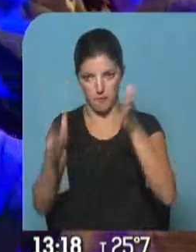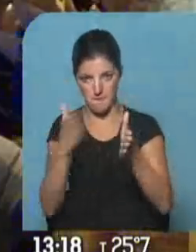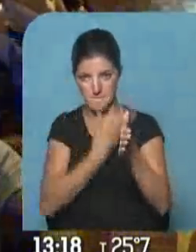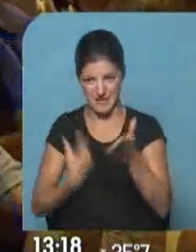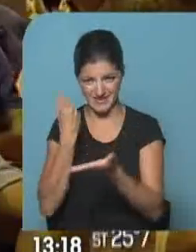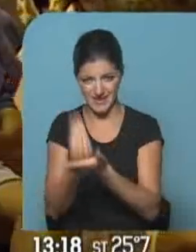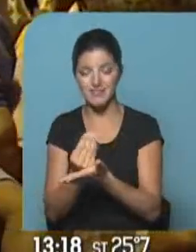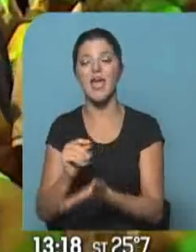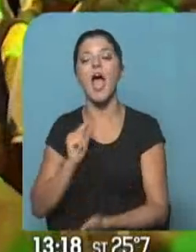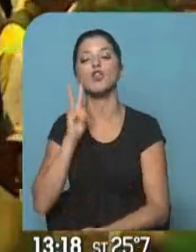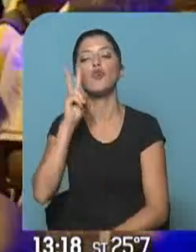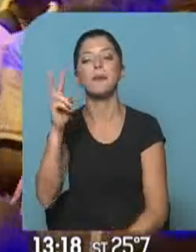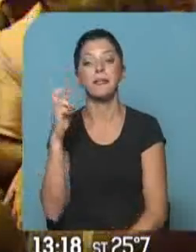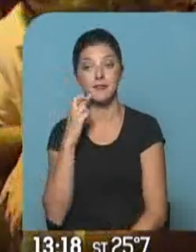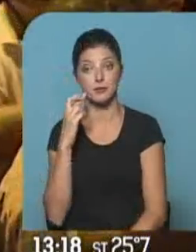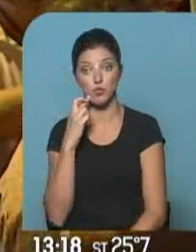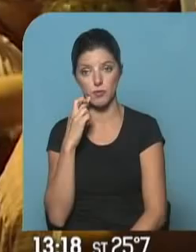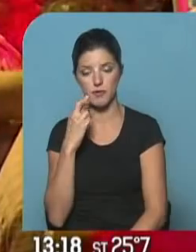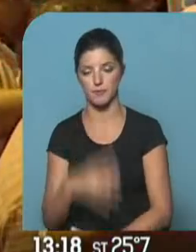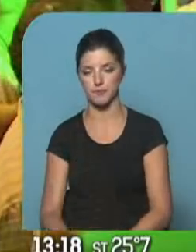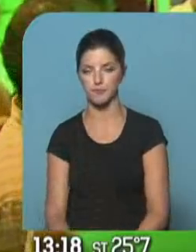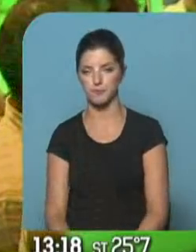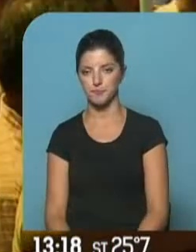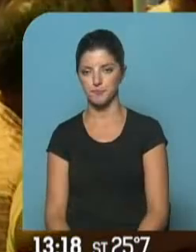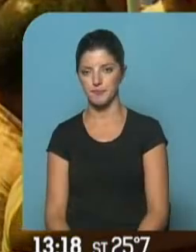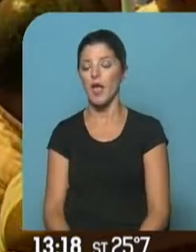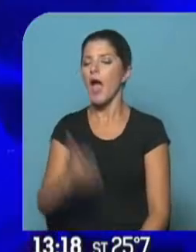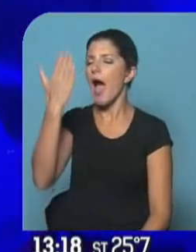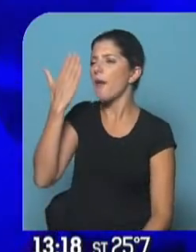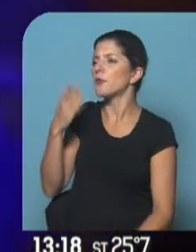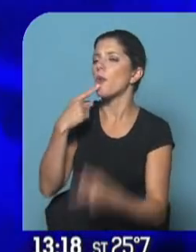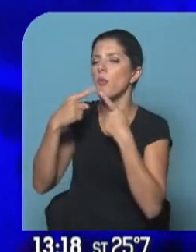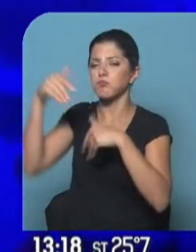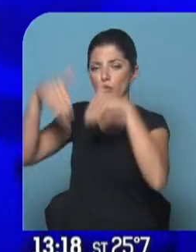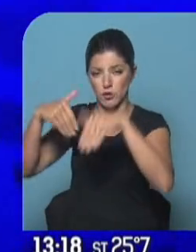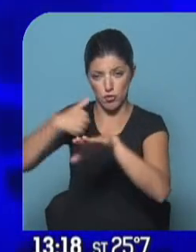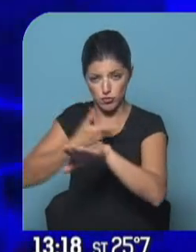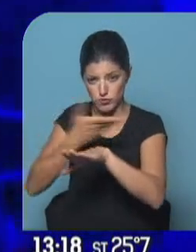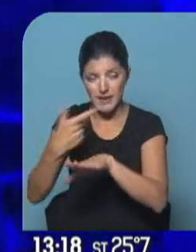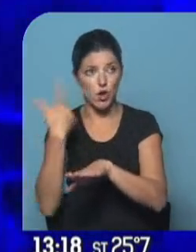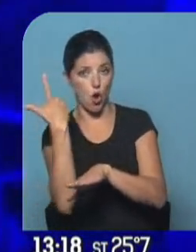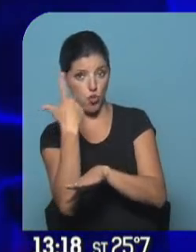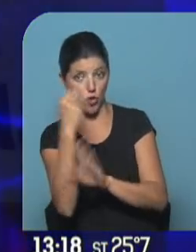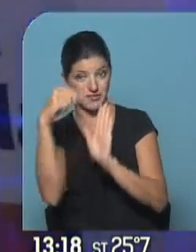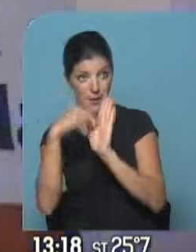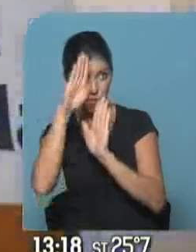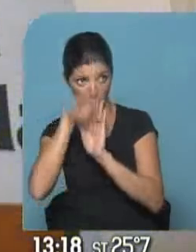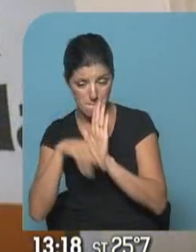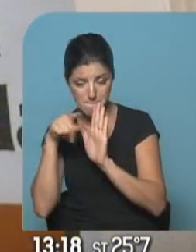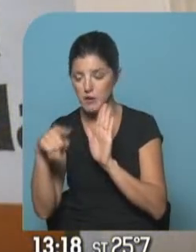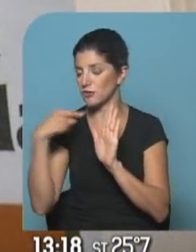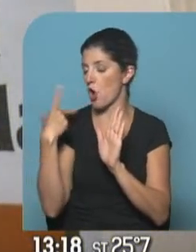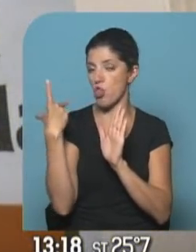de 2019. Desde que perdió esa consulta popular por menos de 3 puntos, Morales y su partido, el